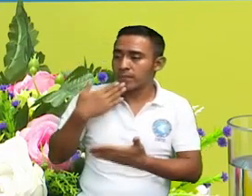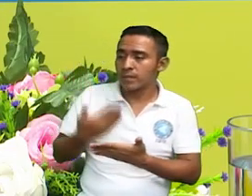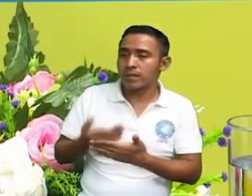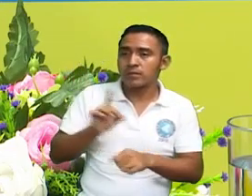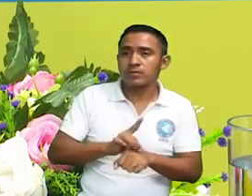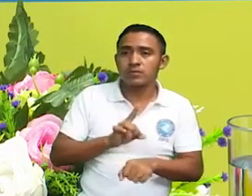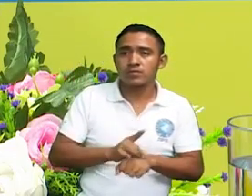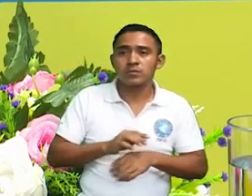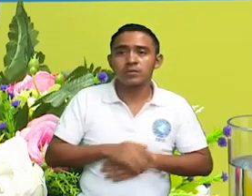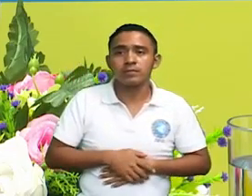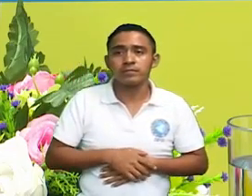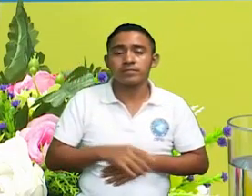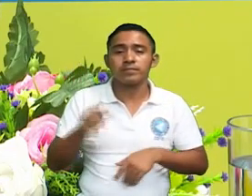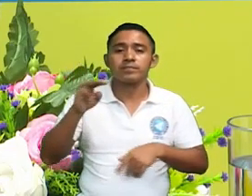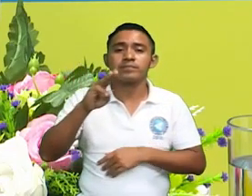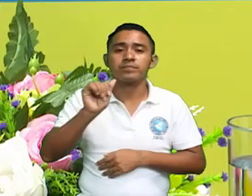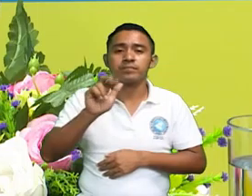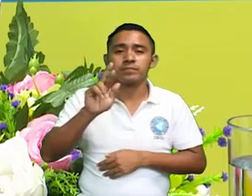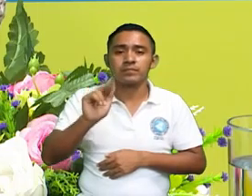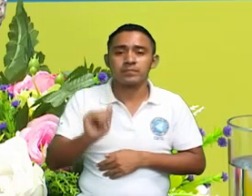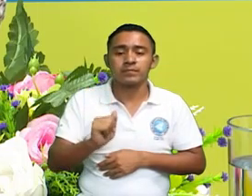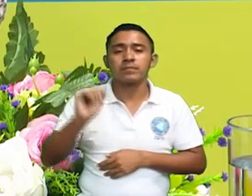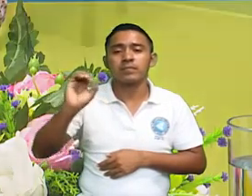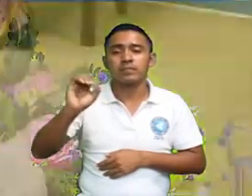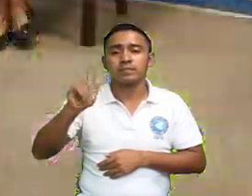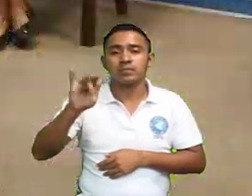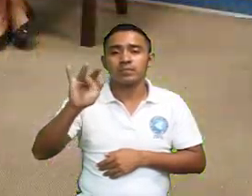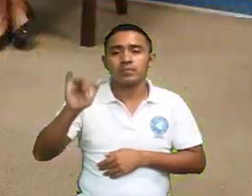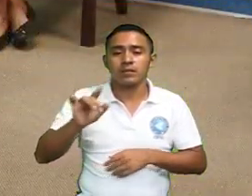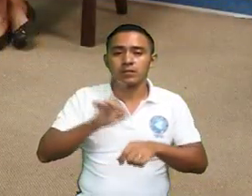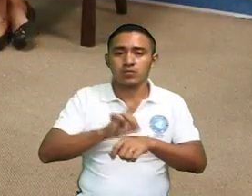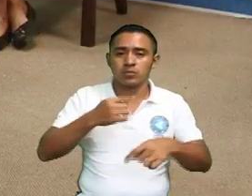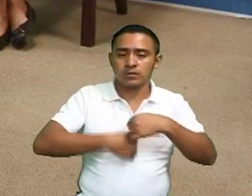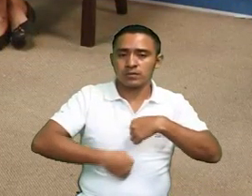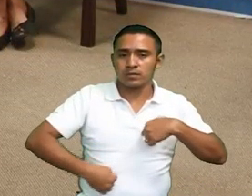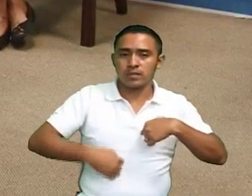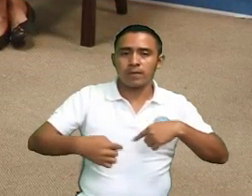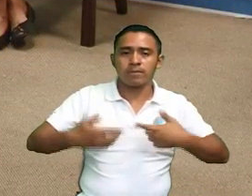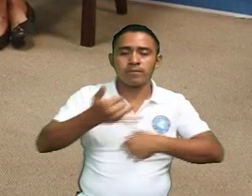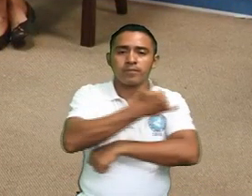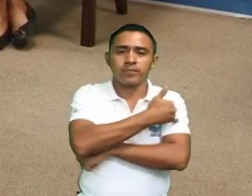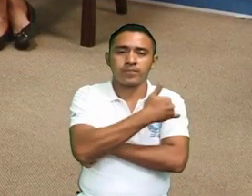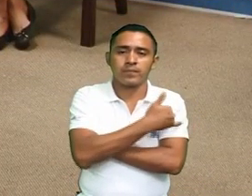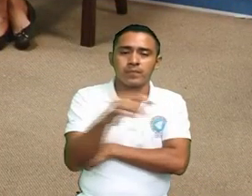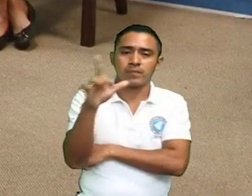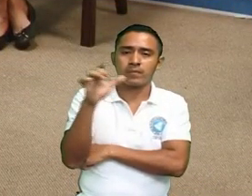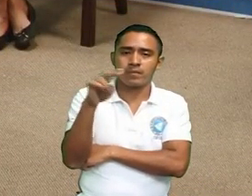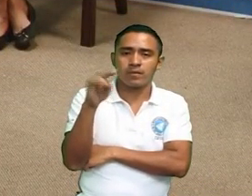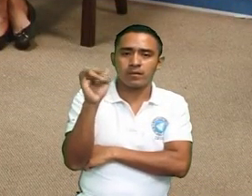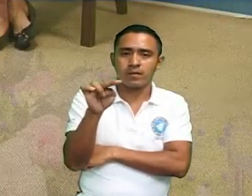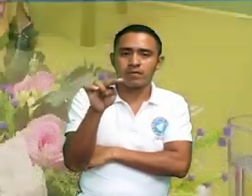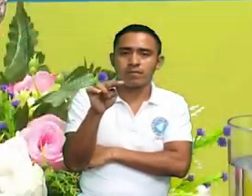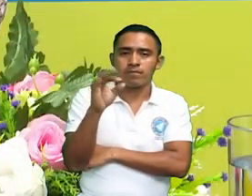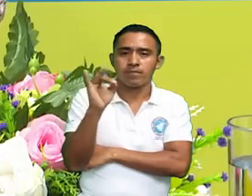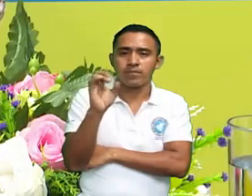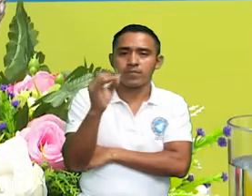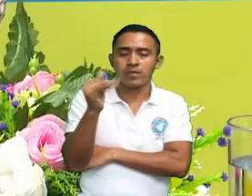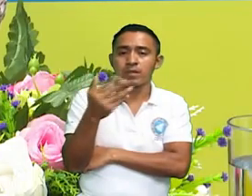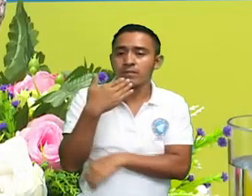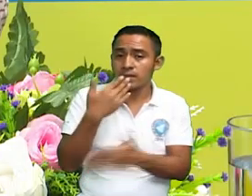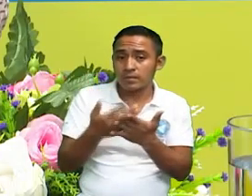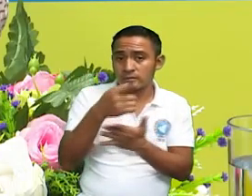doctora. Era la doctora María Otilia Gaitán, médica cirujana del Hospital Escuela Antonio Lenín Fonseca. Le agradecemos